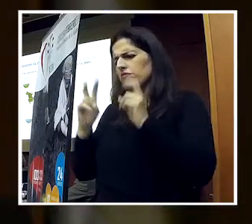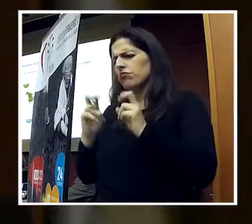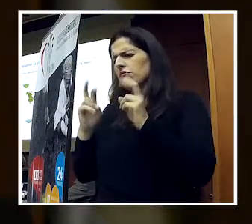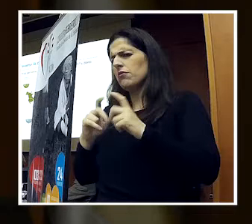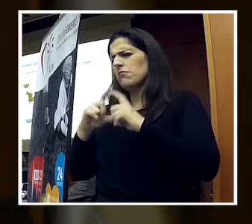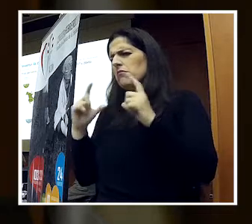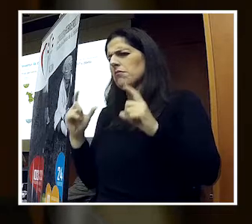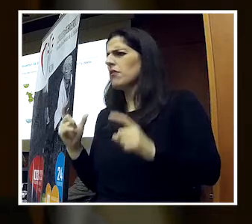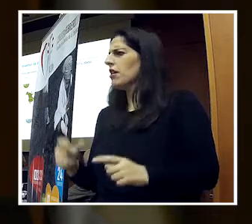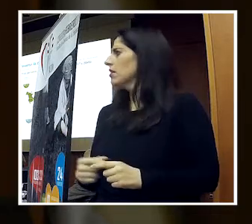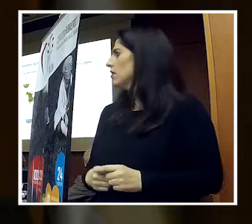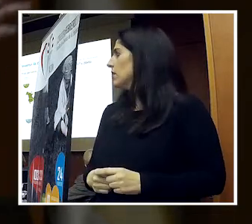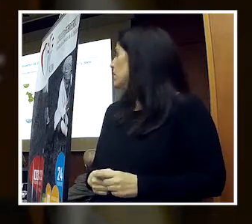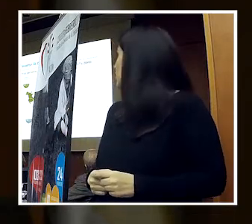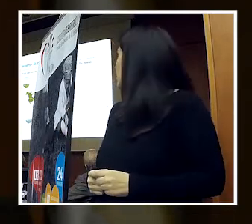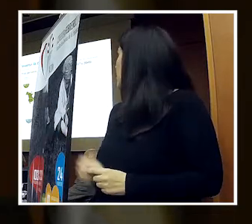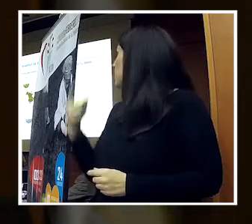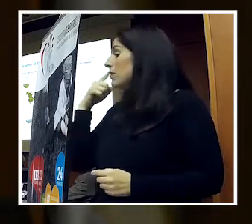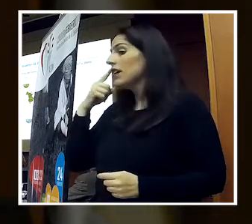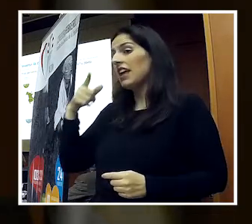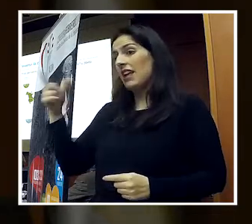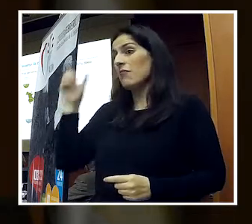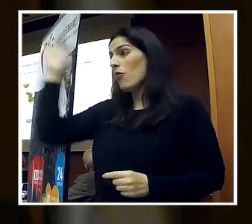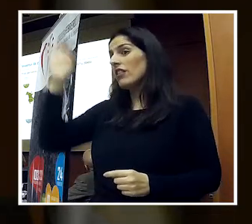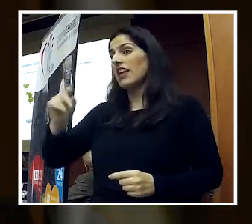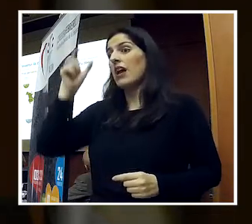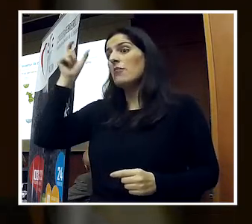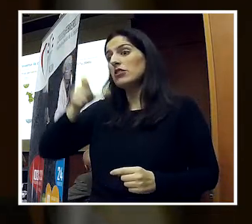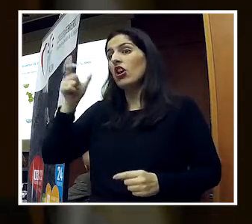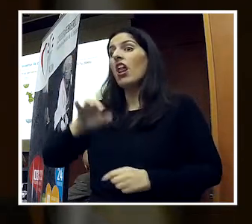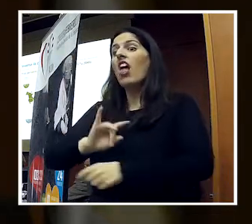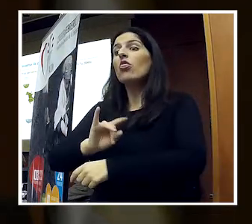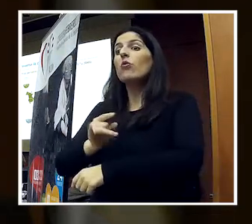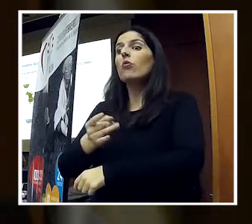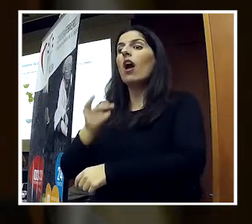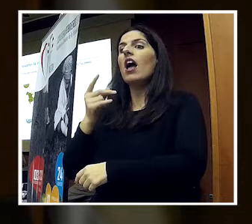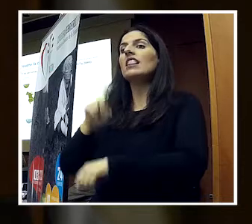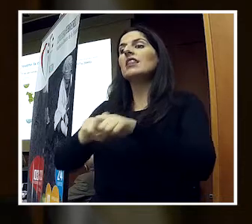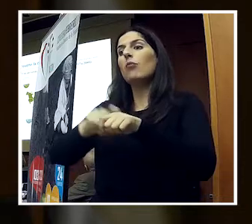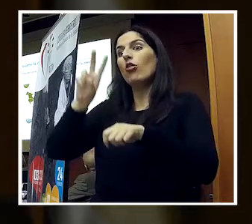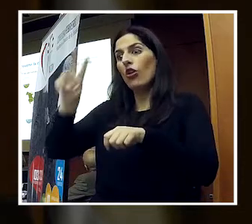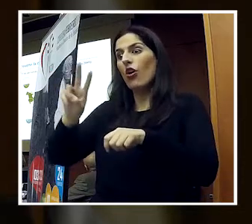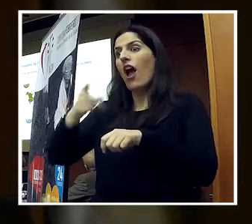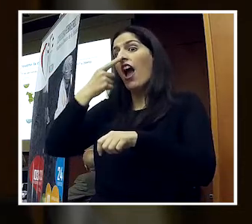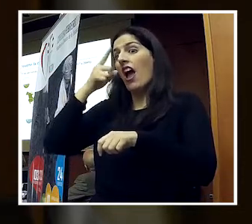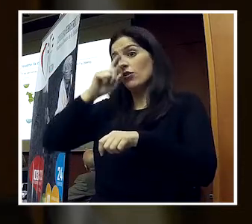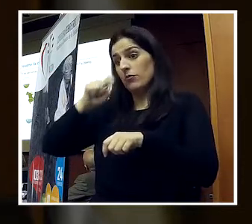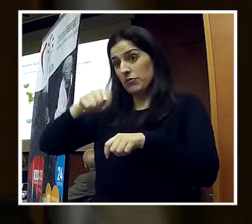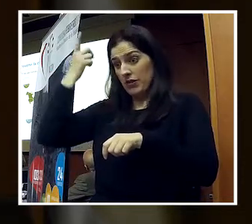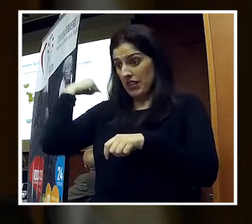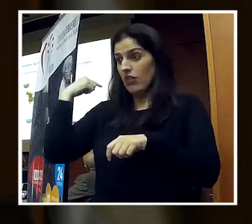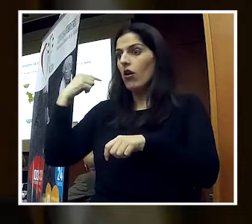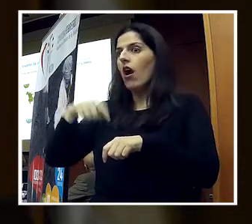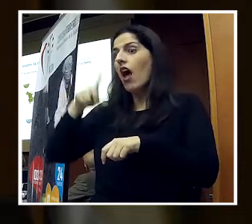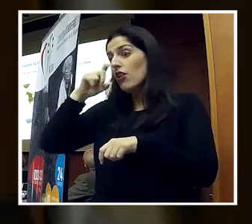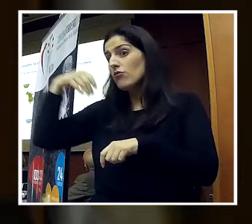mayor, pues ahí tienen el número de personas diabéticas tipo 2 en todo el mundo al año pasado y lo que va a ocurrir.